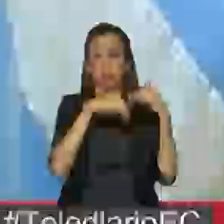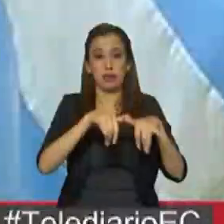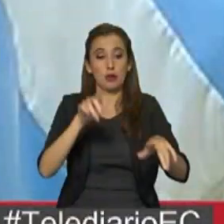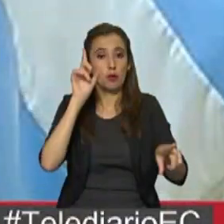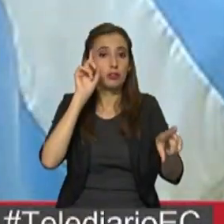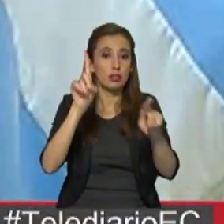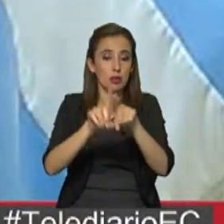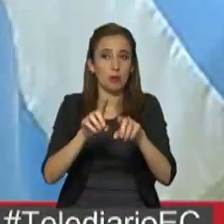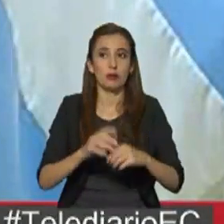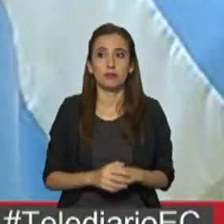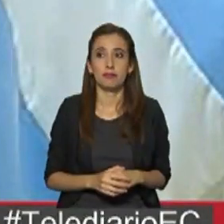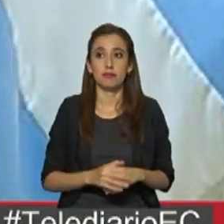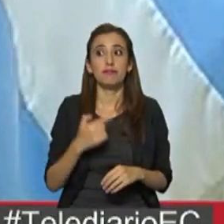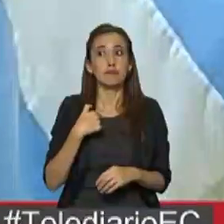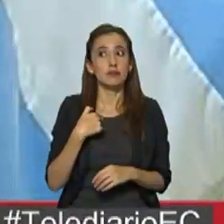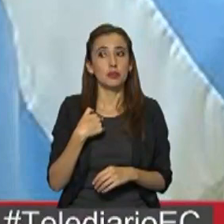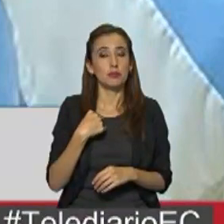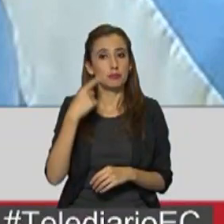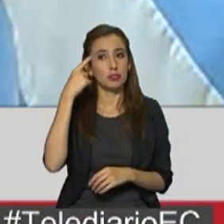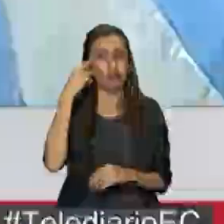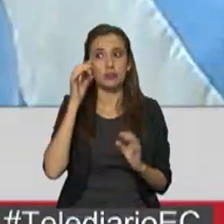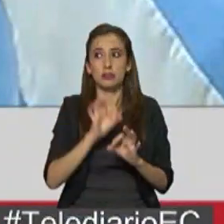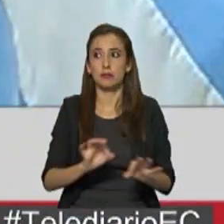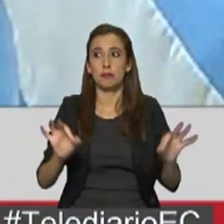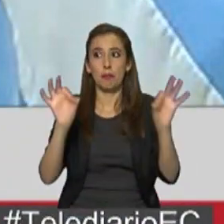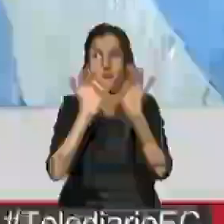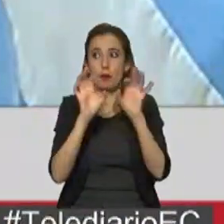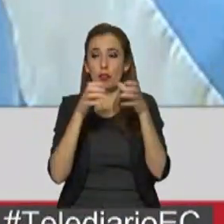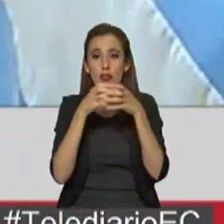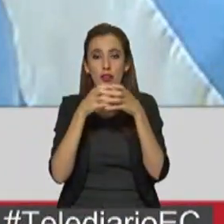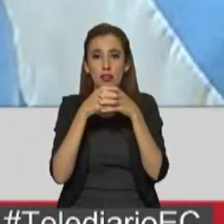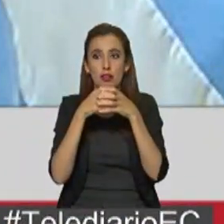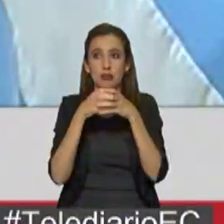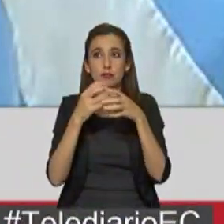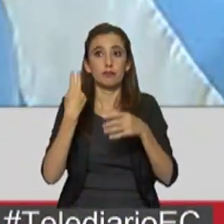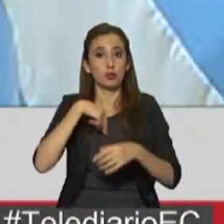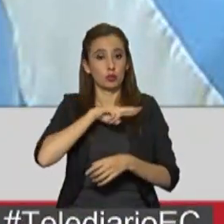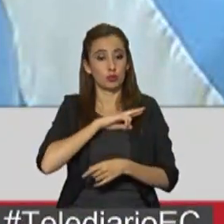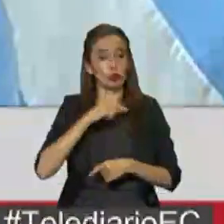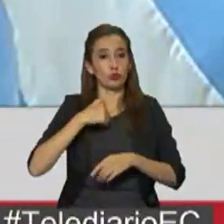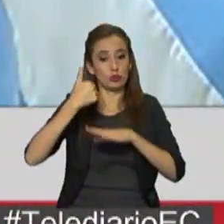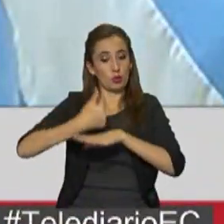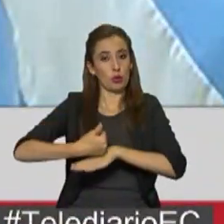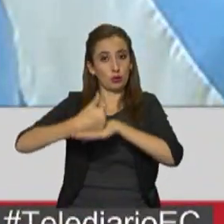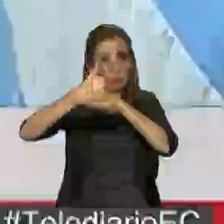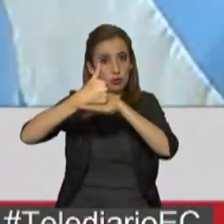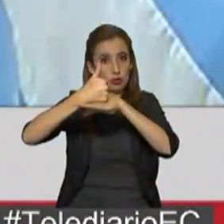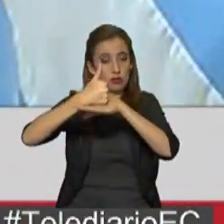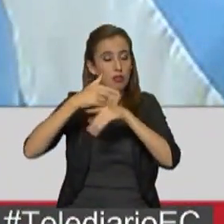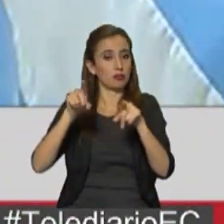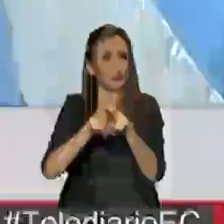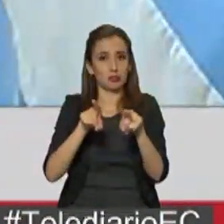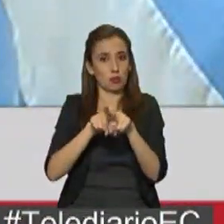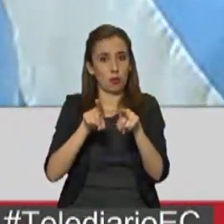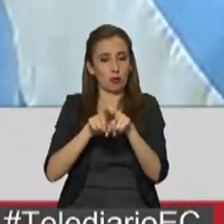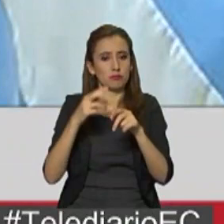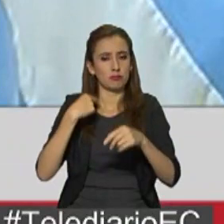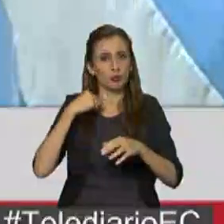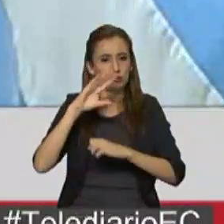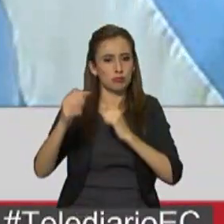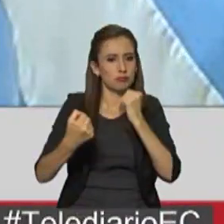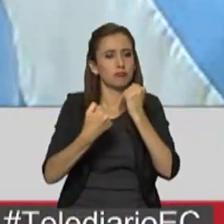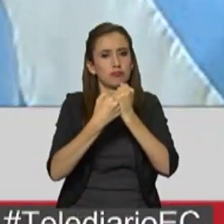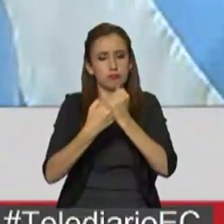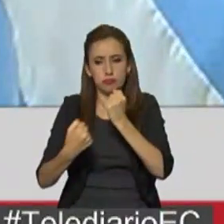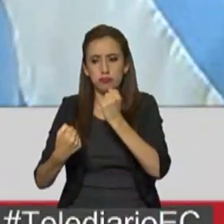yo creo que es adecuado de que nosotros también como funcionarios públicos aportemos en un momento